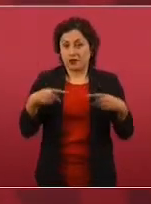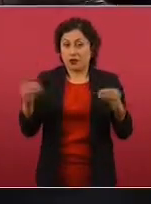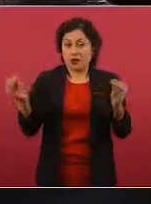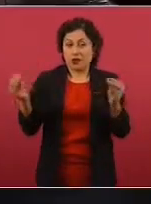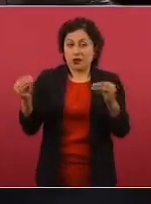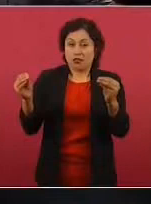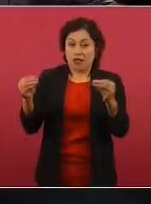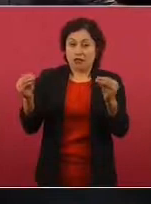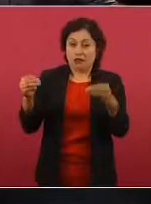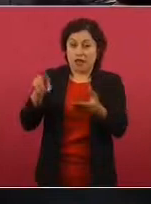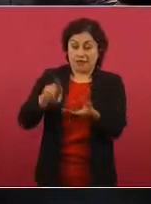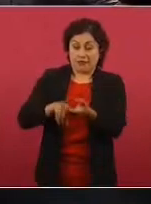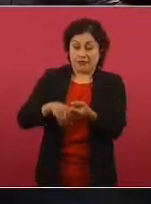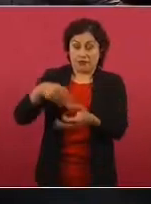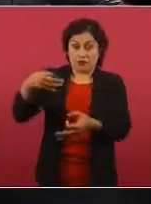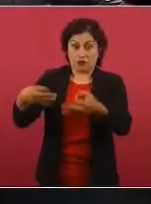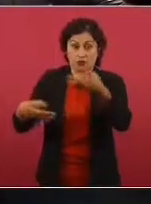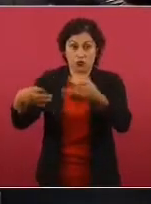tienen